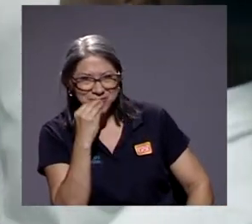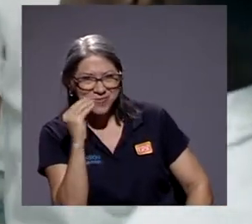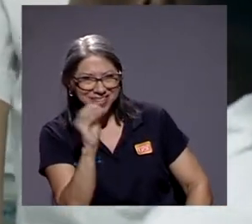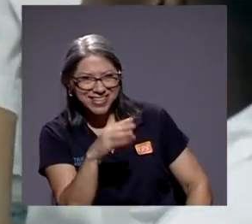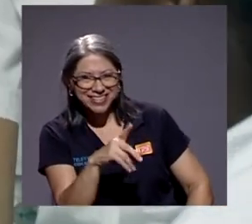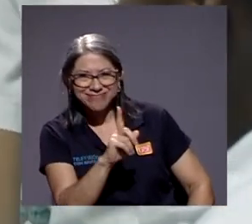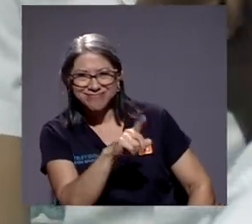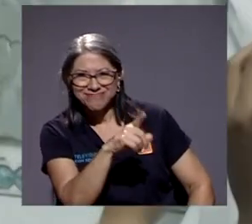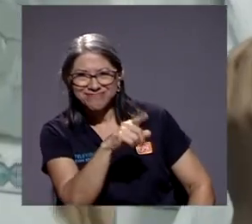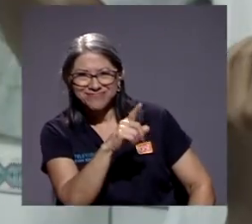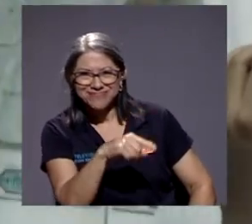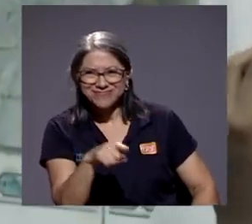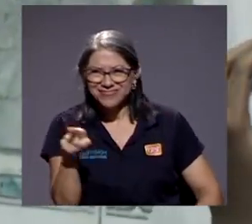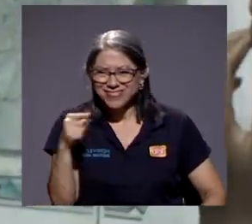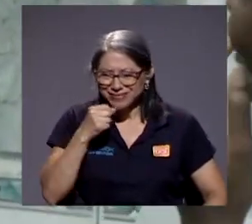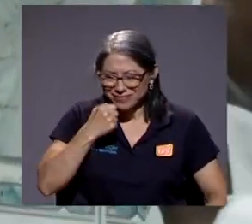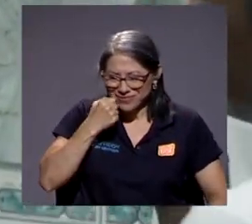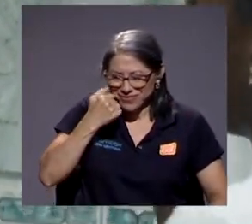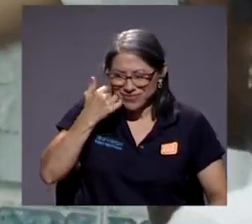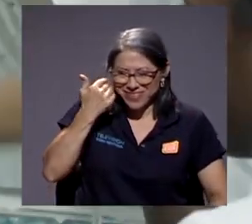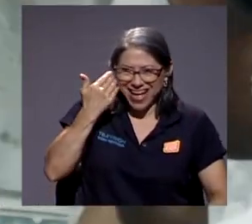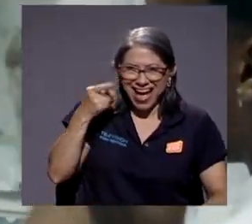aunque se pone roja